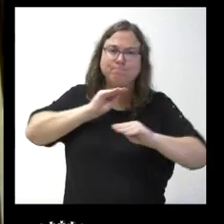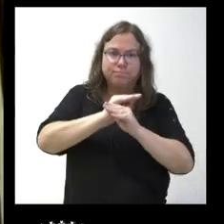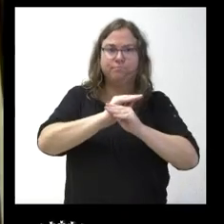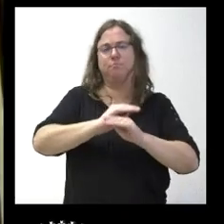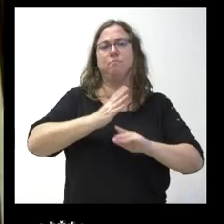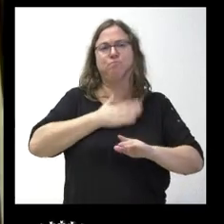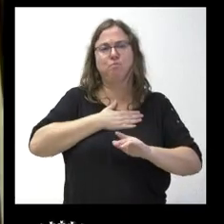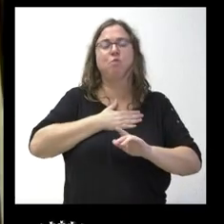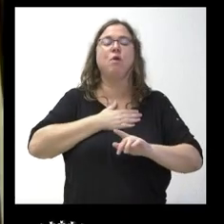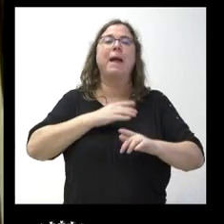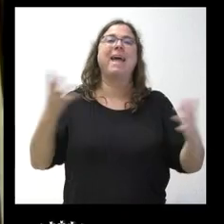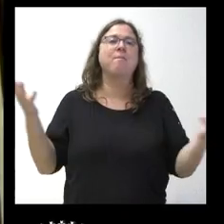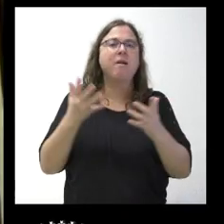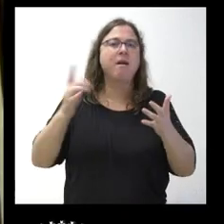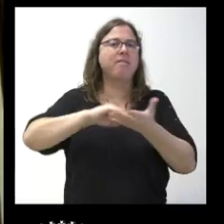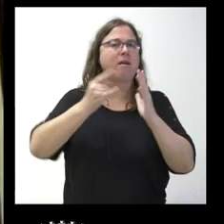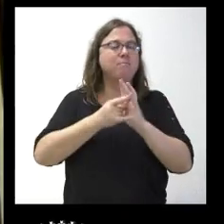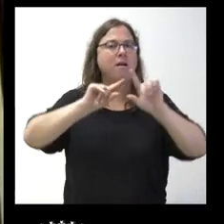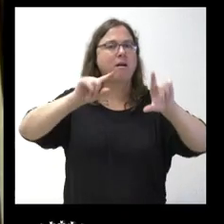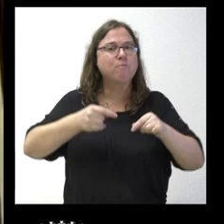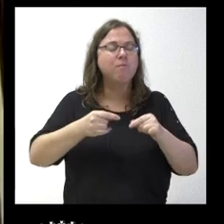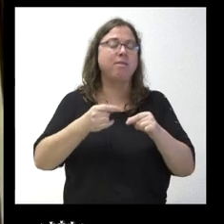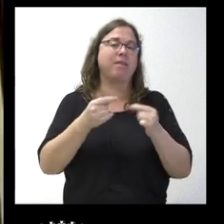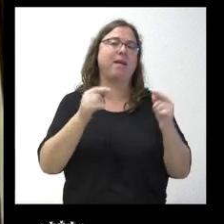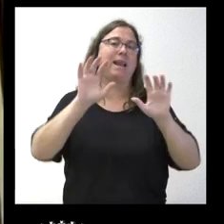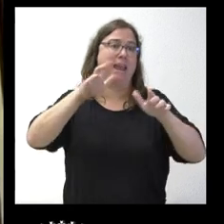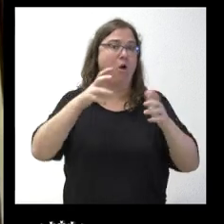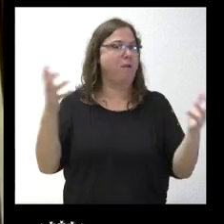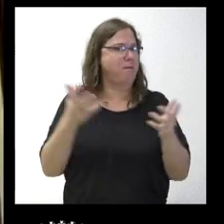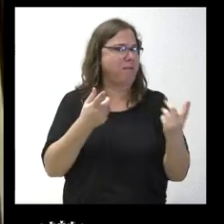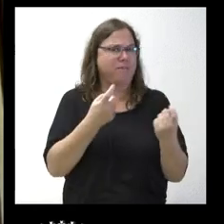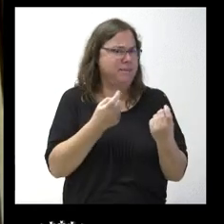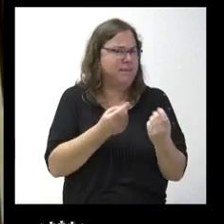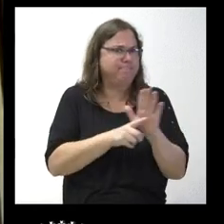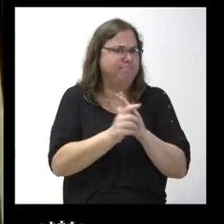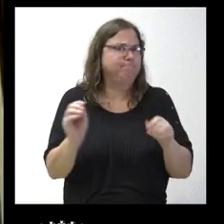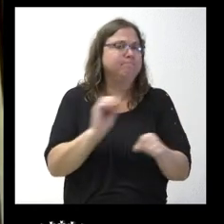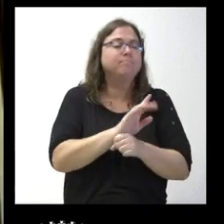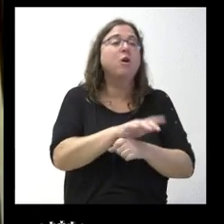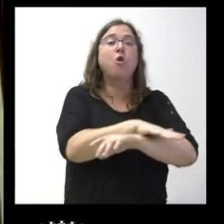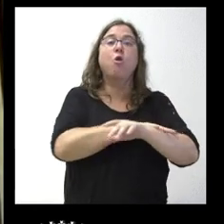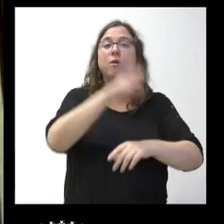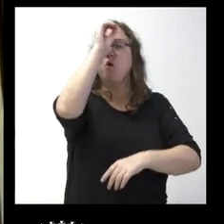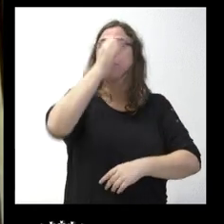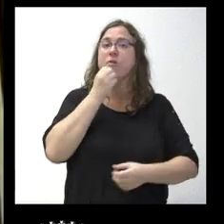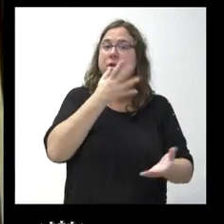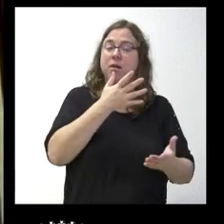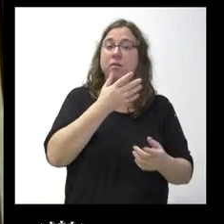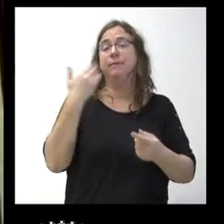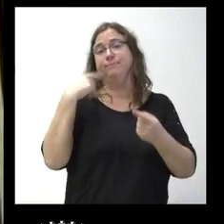león un plan de emergencia quería saber si gobierno tiene una valoración al respecto las otras